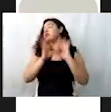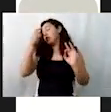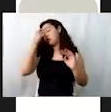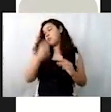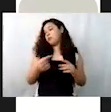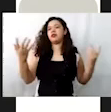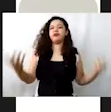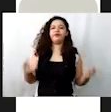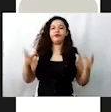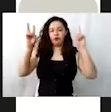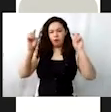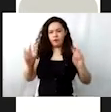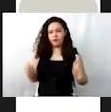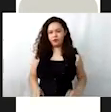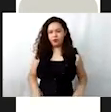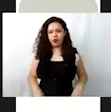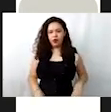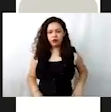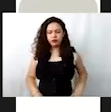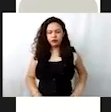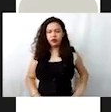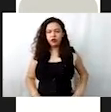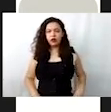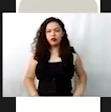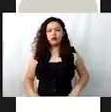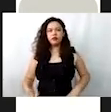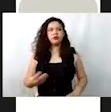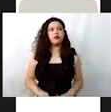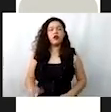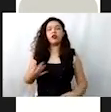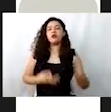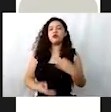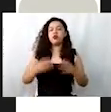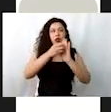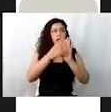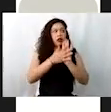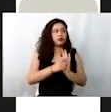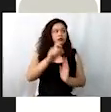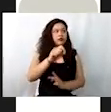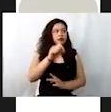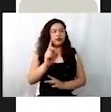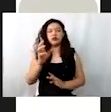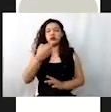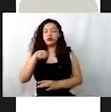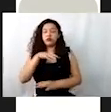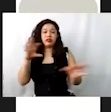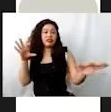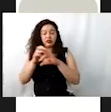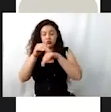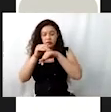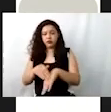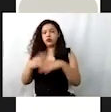este tema de alinearnos a lo que implica la Agenda 2030 requiere no